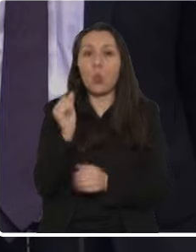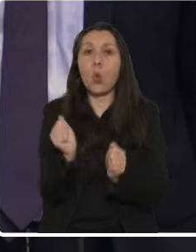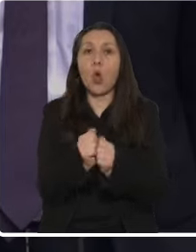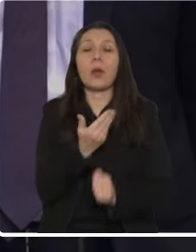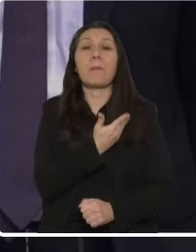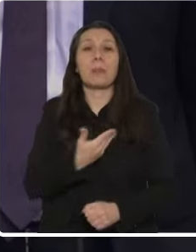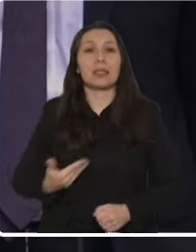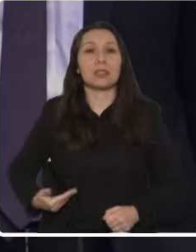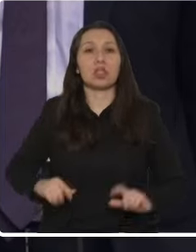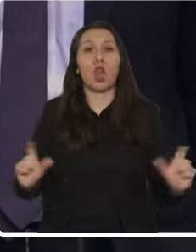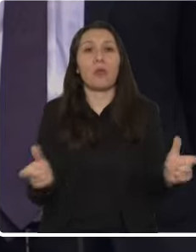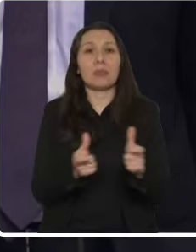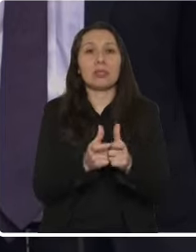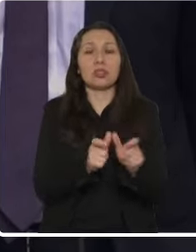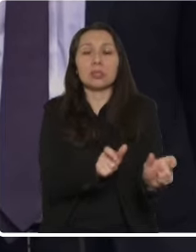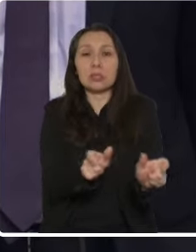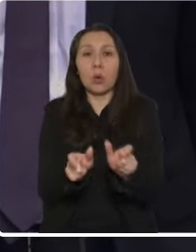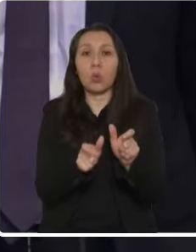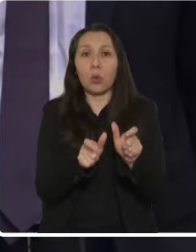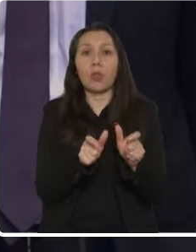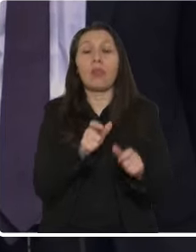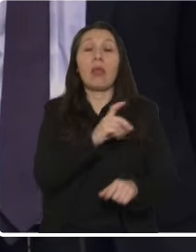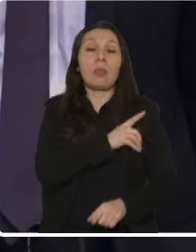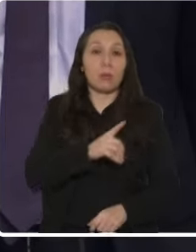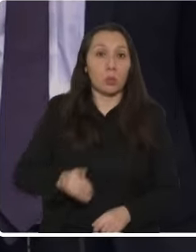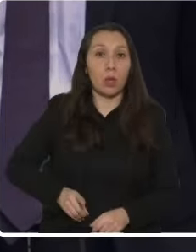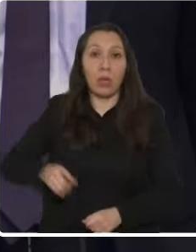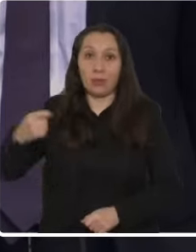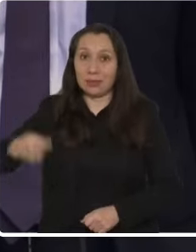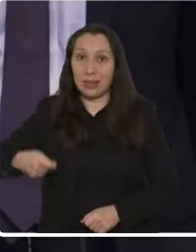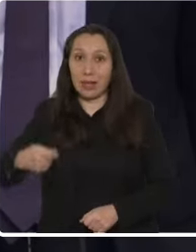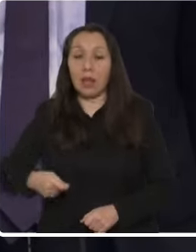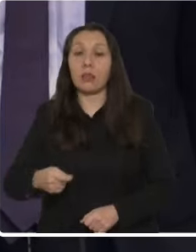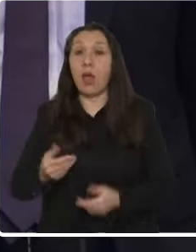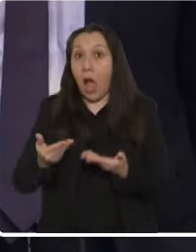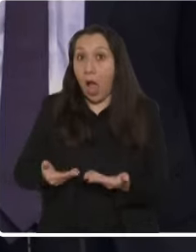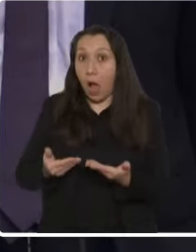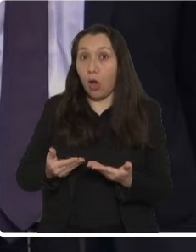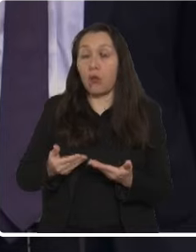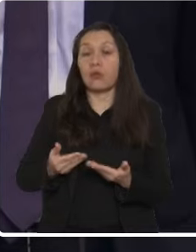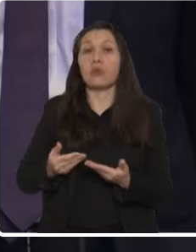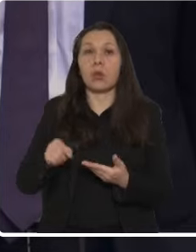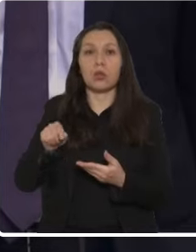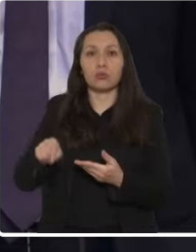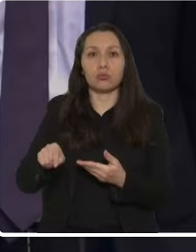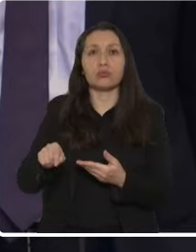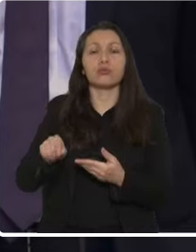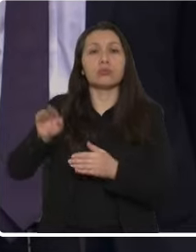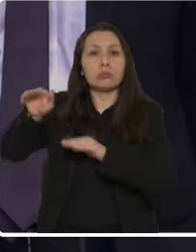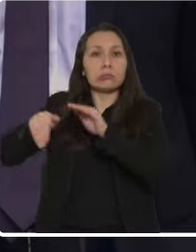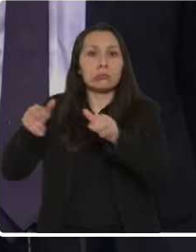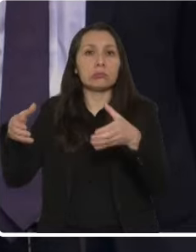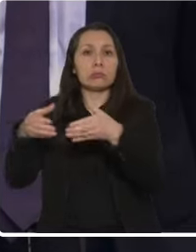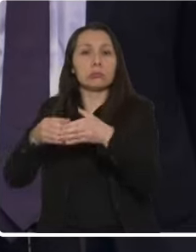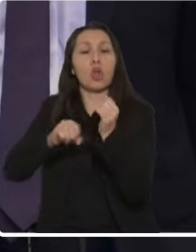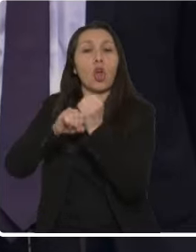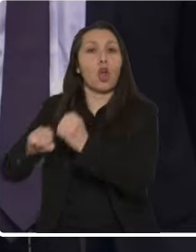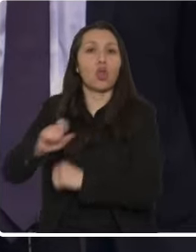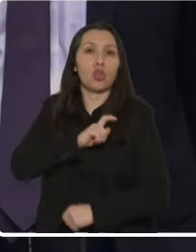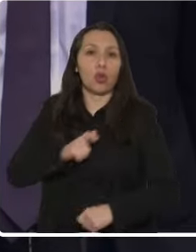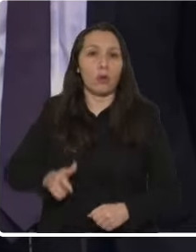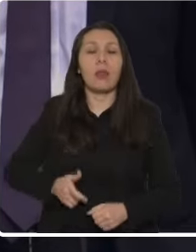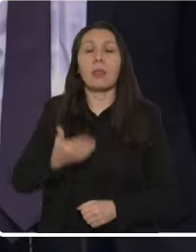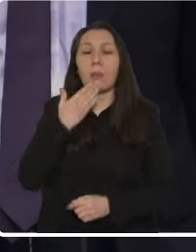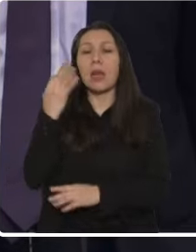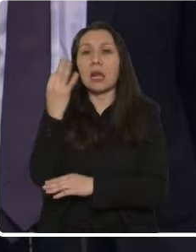los presidentes de las comisiones de seguridad, tanto de la Cámara como del Senado. Están ahora mismo llamando a las bancadas de oposición para